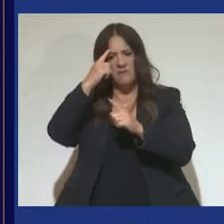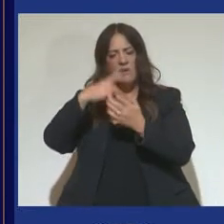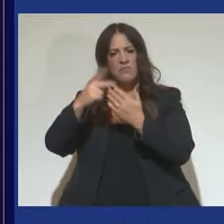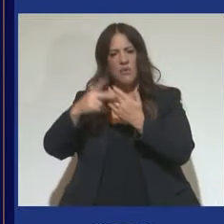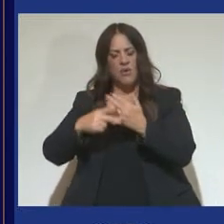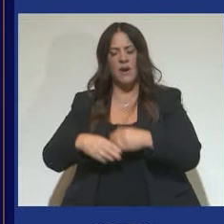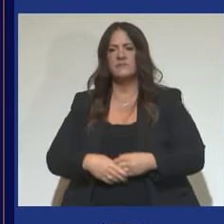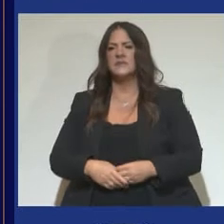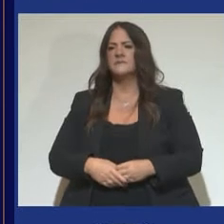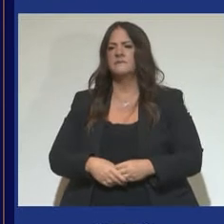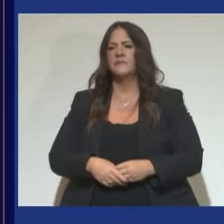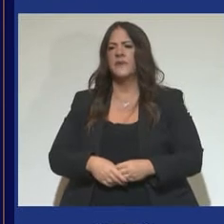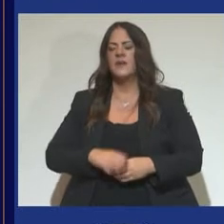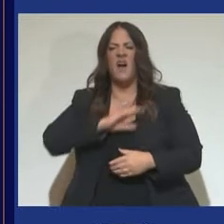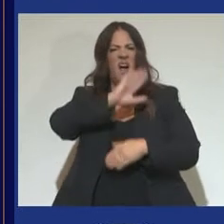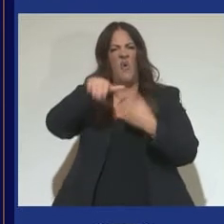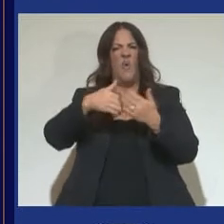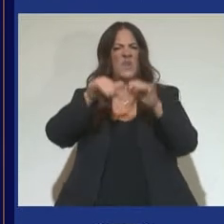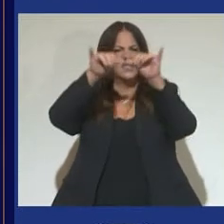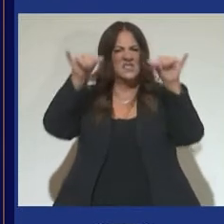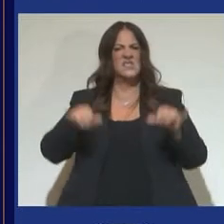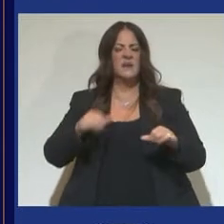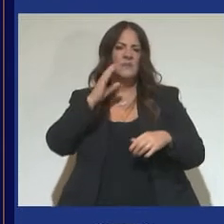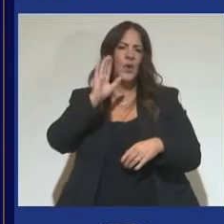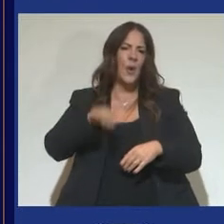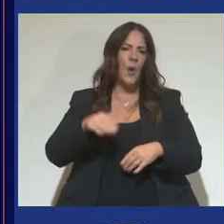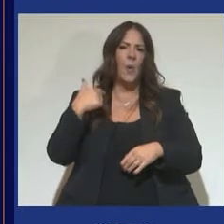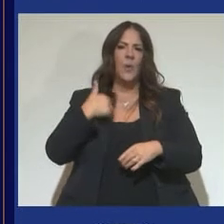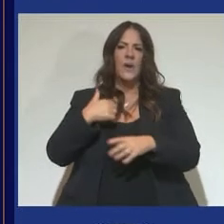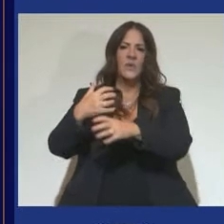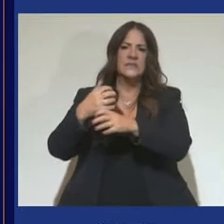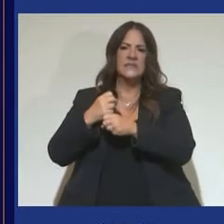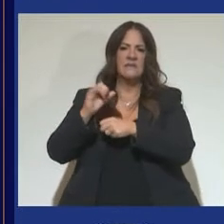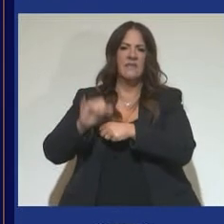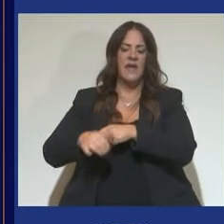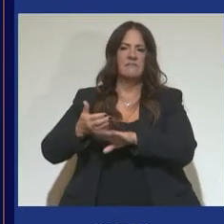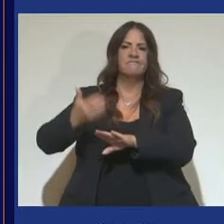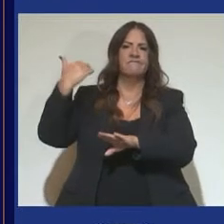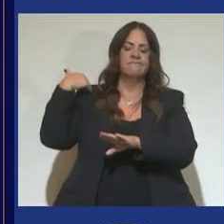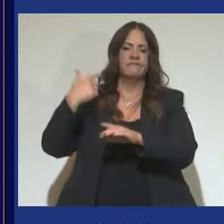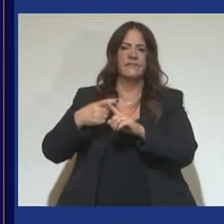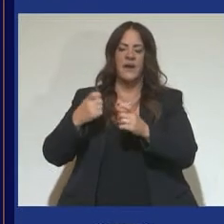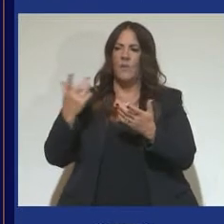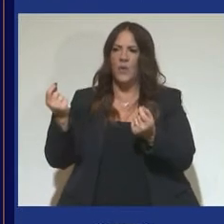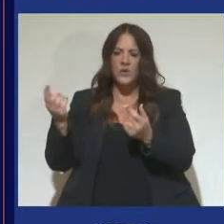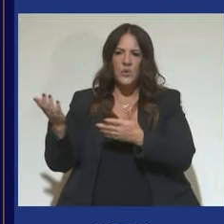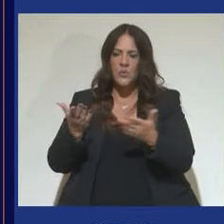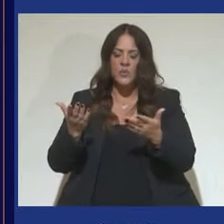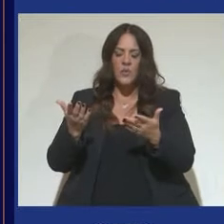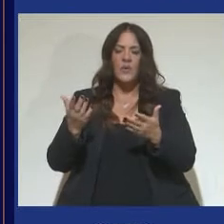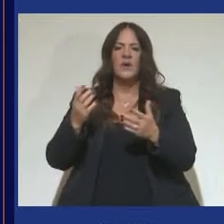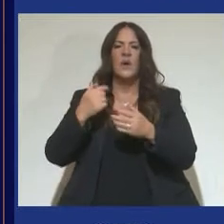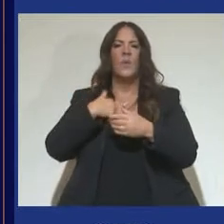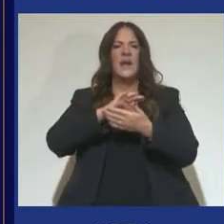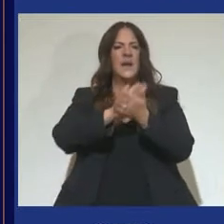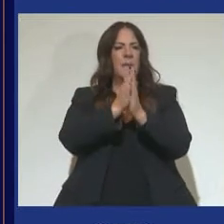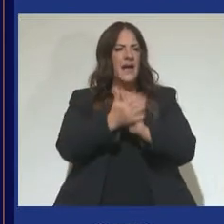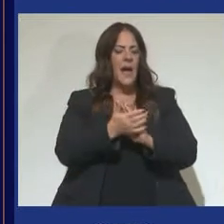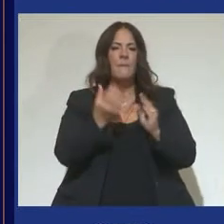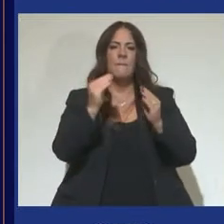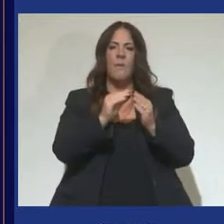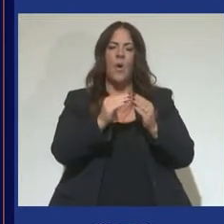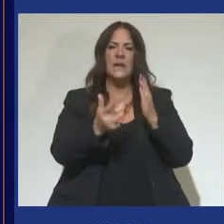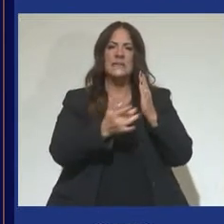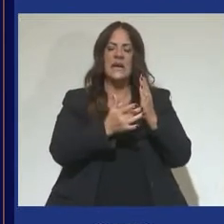del estado y que tenemos cosas que hemos heredado desde el año